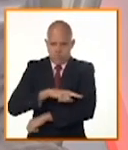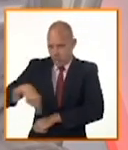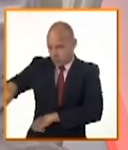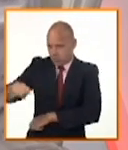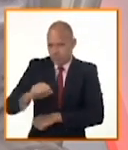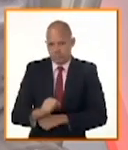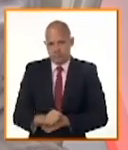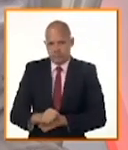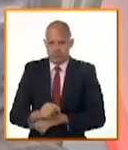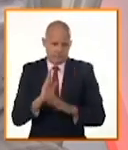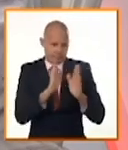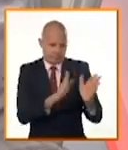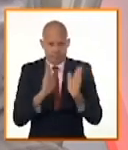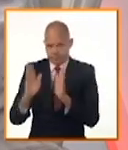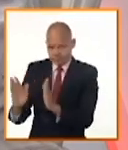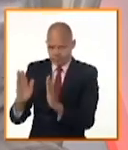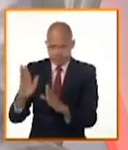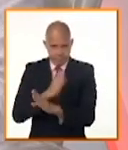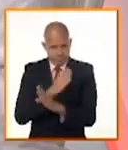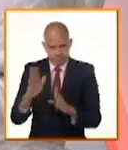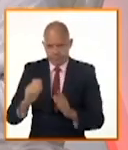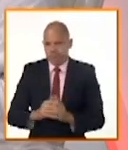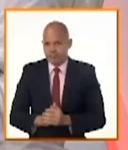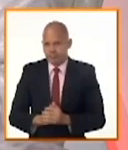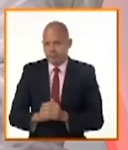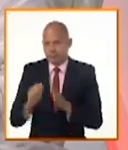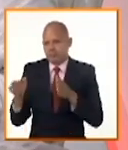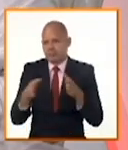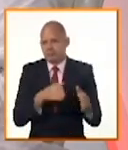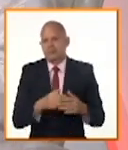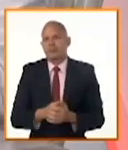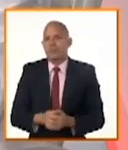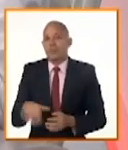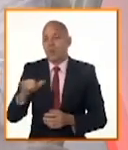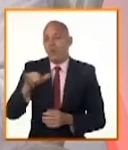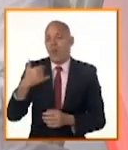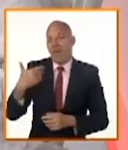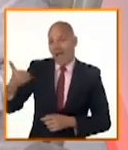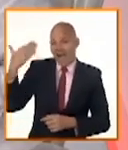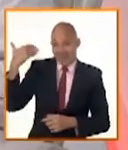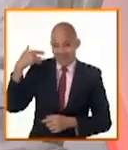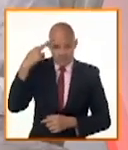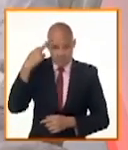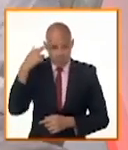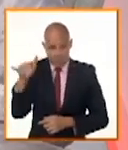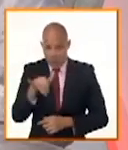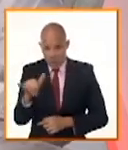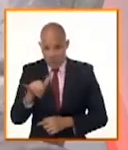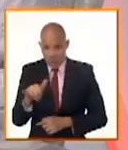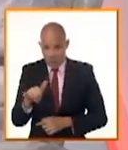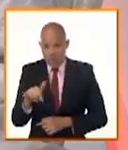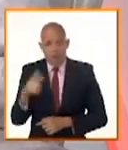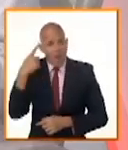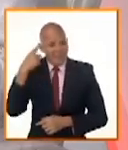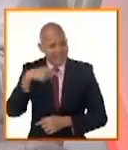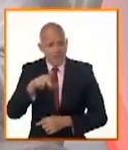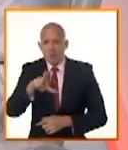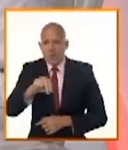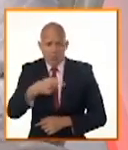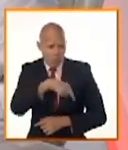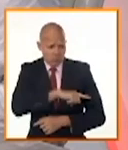medios de pago electrónico en el sistema bancario que era organizar los tiempos de atención a cada cliente decir cada sucursal pues